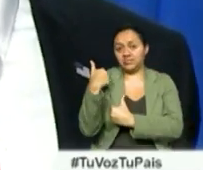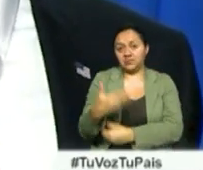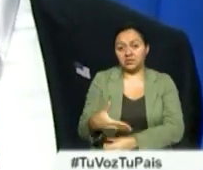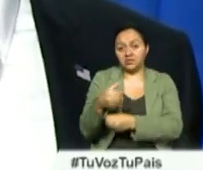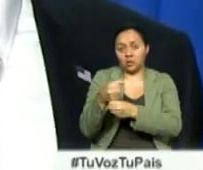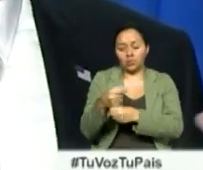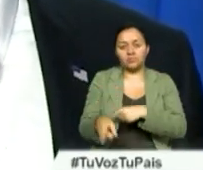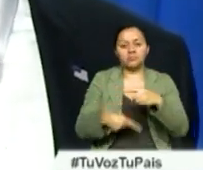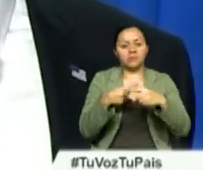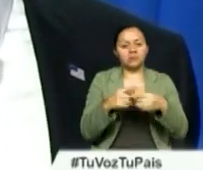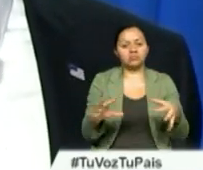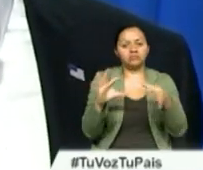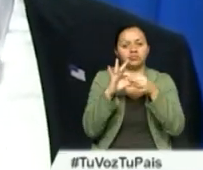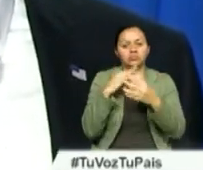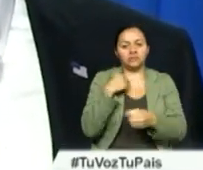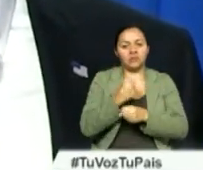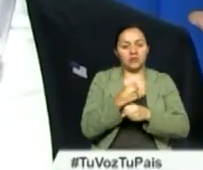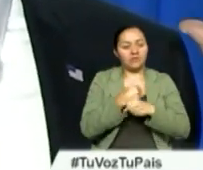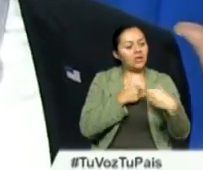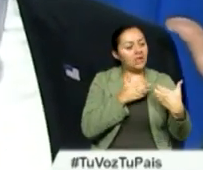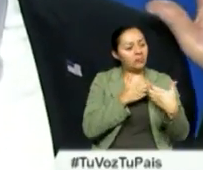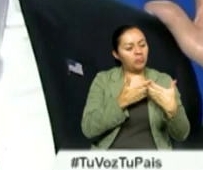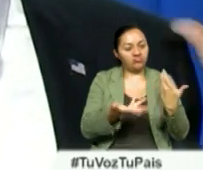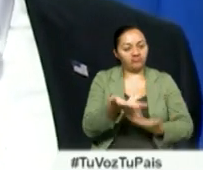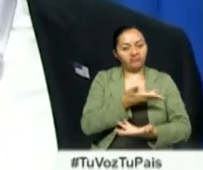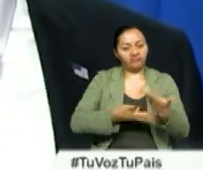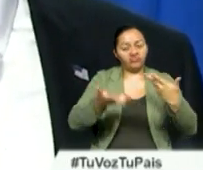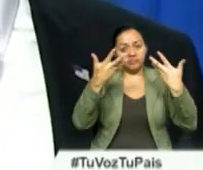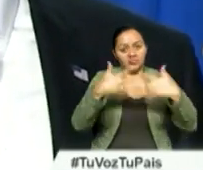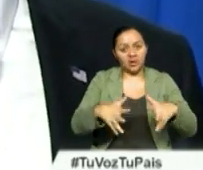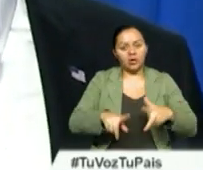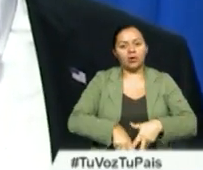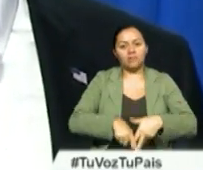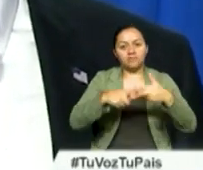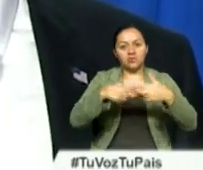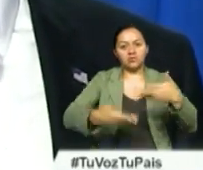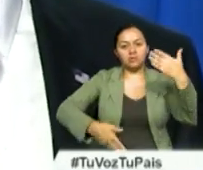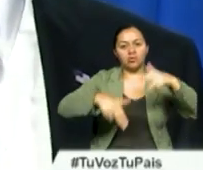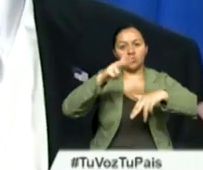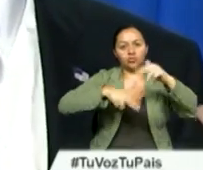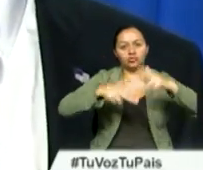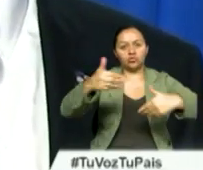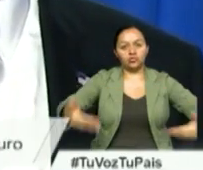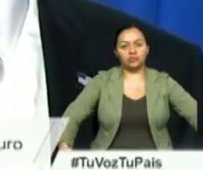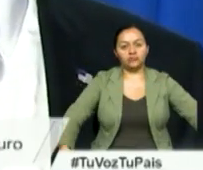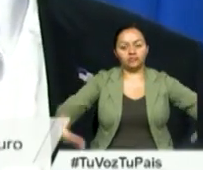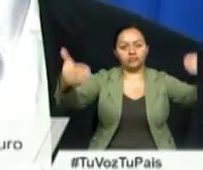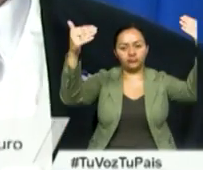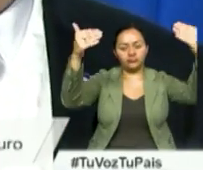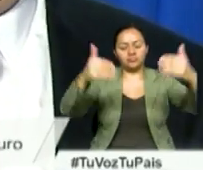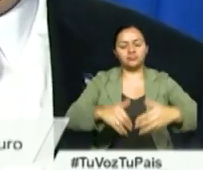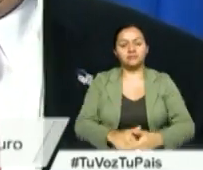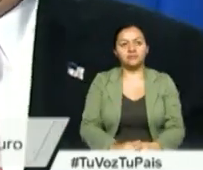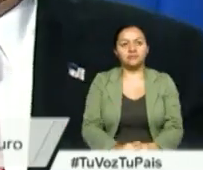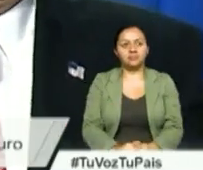en conjunto conmigo y mi equipo, comenzará de inmediato la construcción de un muro en la frontera.